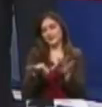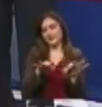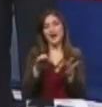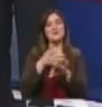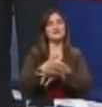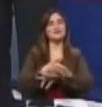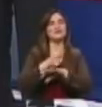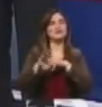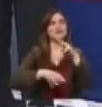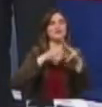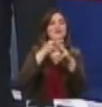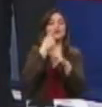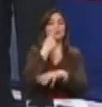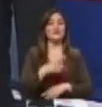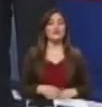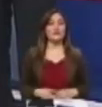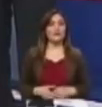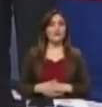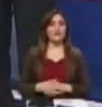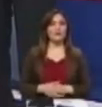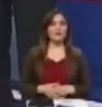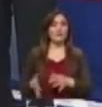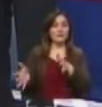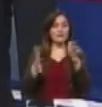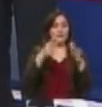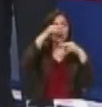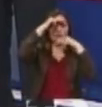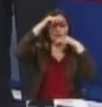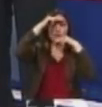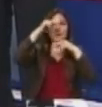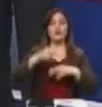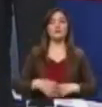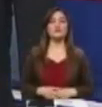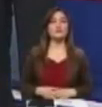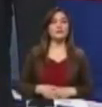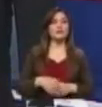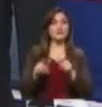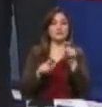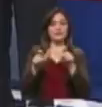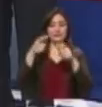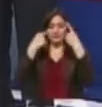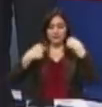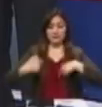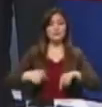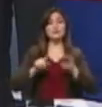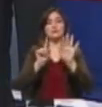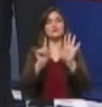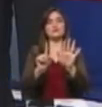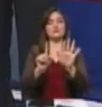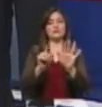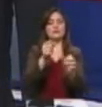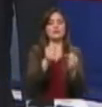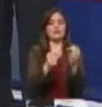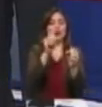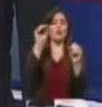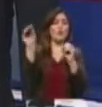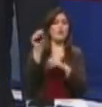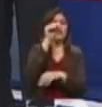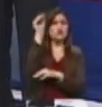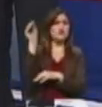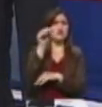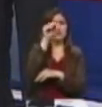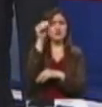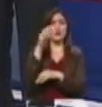contigo y con esa información. Mientras tanto, damos inicio a las noticias. Le contamos que 6 heridos dejó el choque entre una ambulancia y